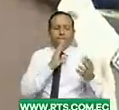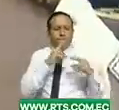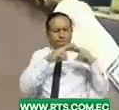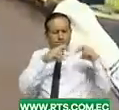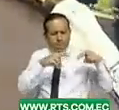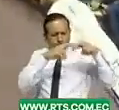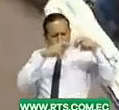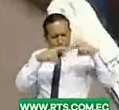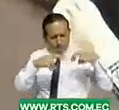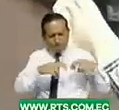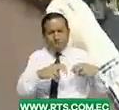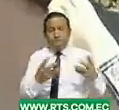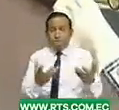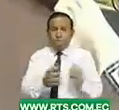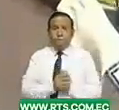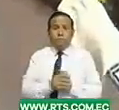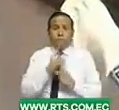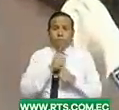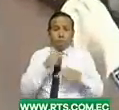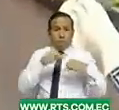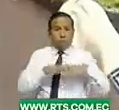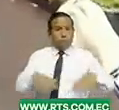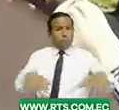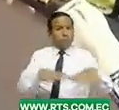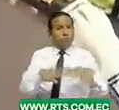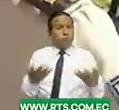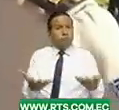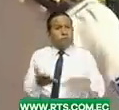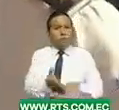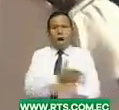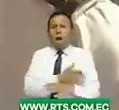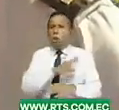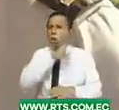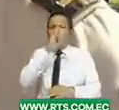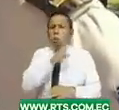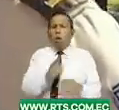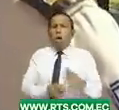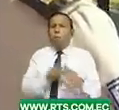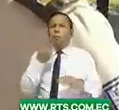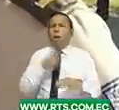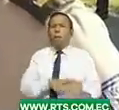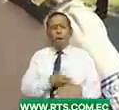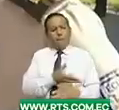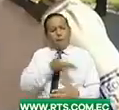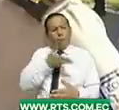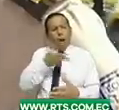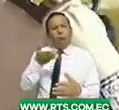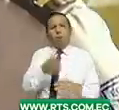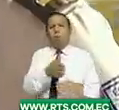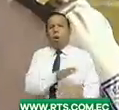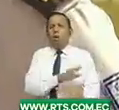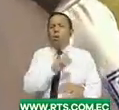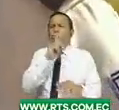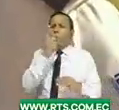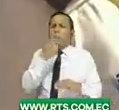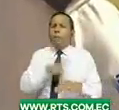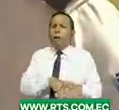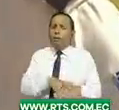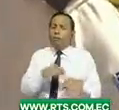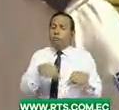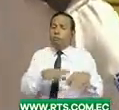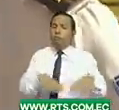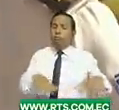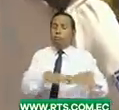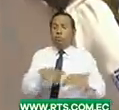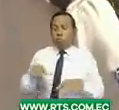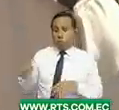al sector, aquí no se ha dado muertes violentas en el sector de Magro. ¿Esto están haciendo los operativos respectivos para evitar que se propague este